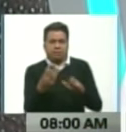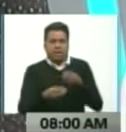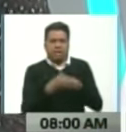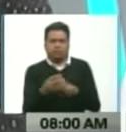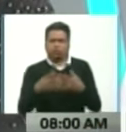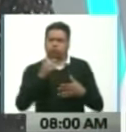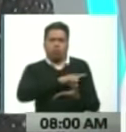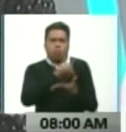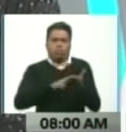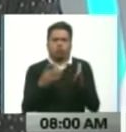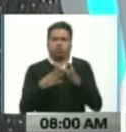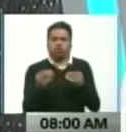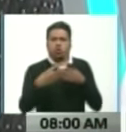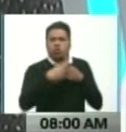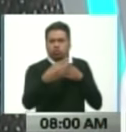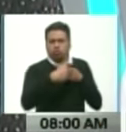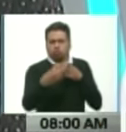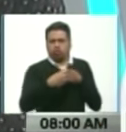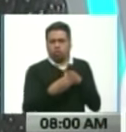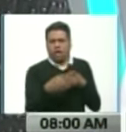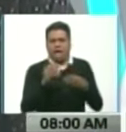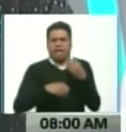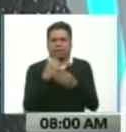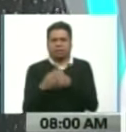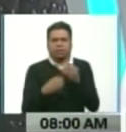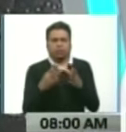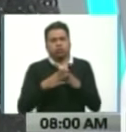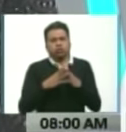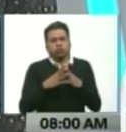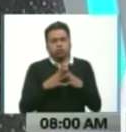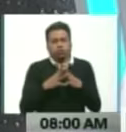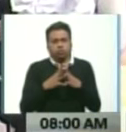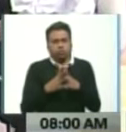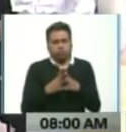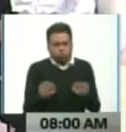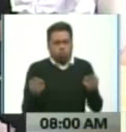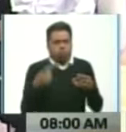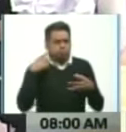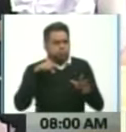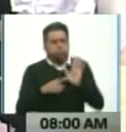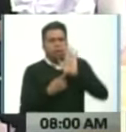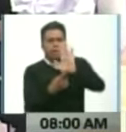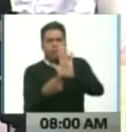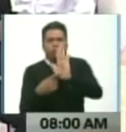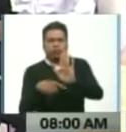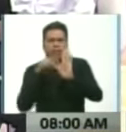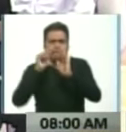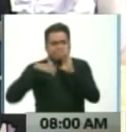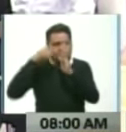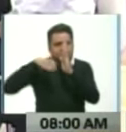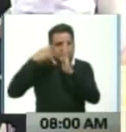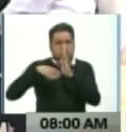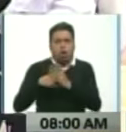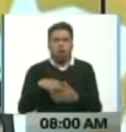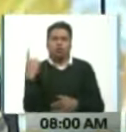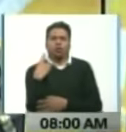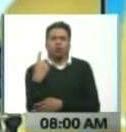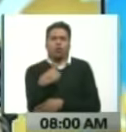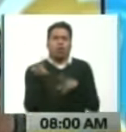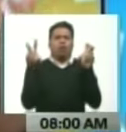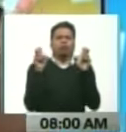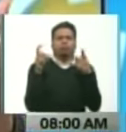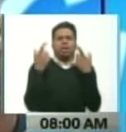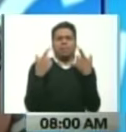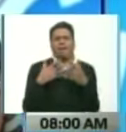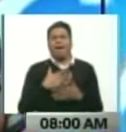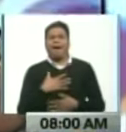nosotros la intención es, pues, generar ese mercado nacional para poder obtener nuevos ingresos aquí para el país. No es un tema nada más de distracción, Antonio,